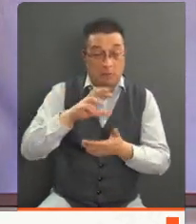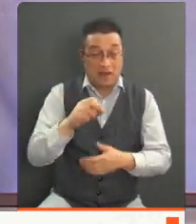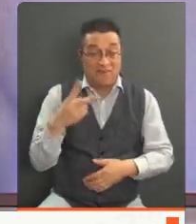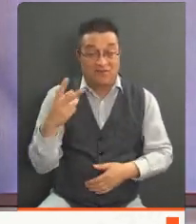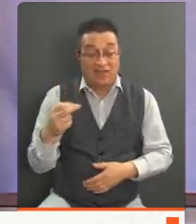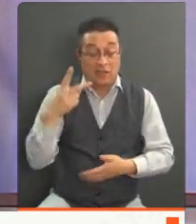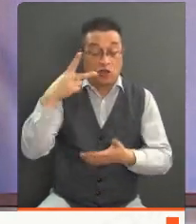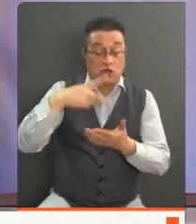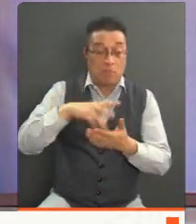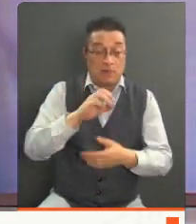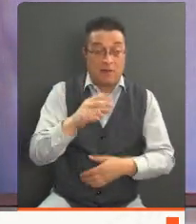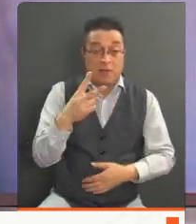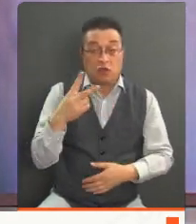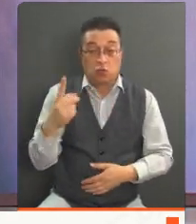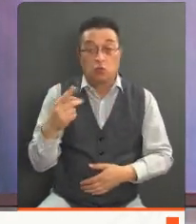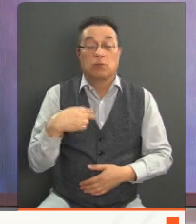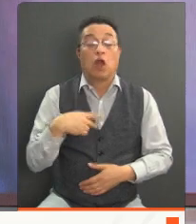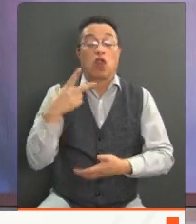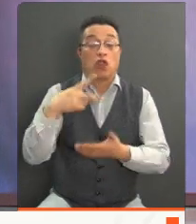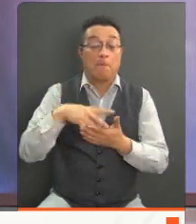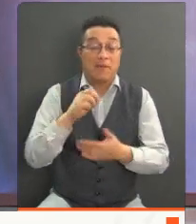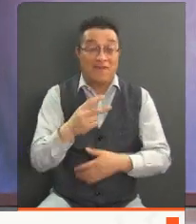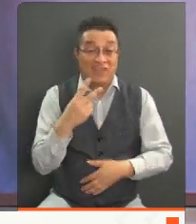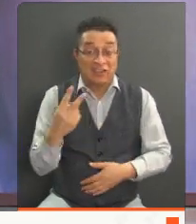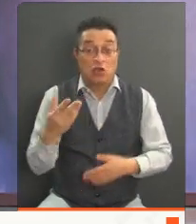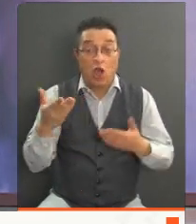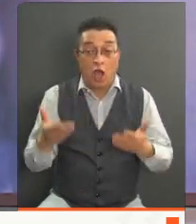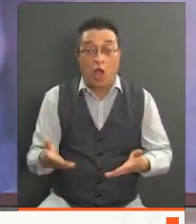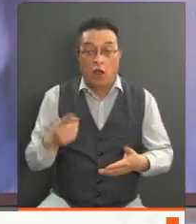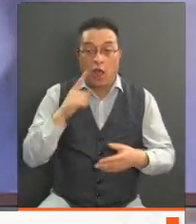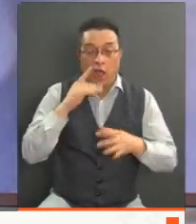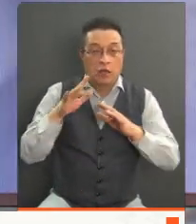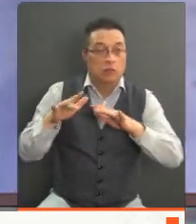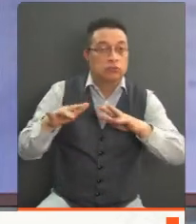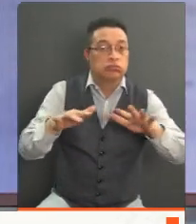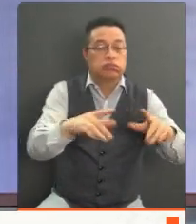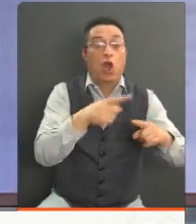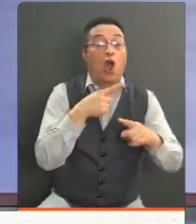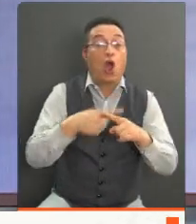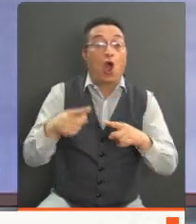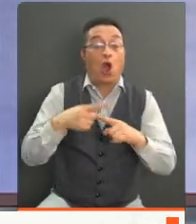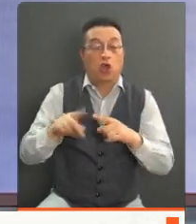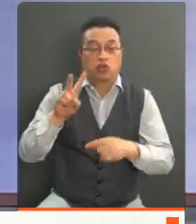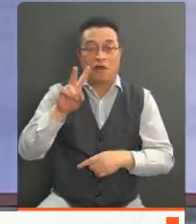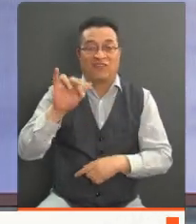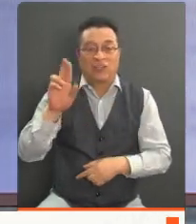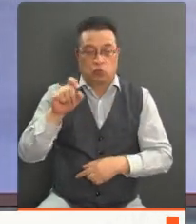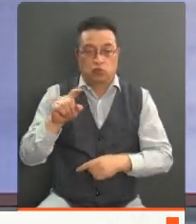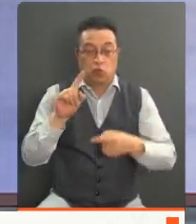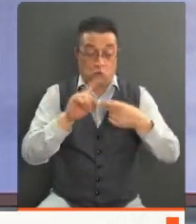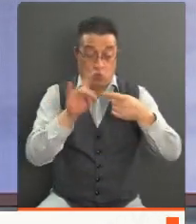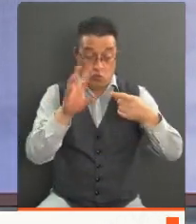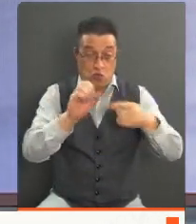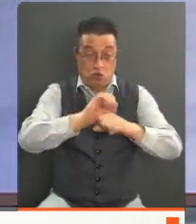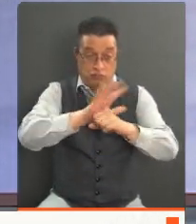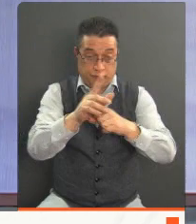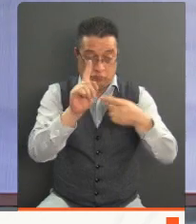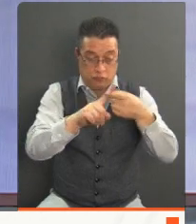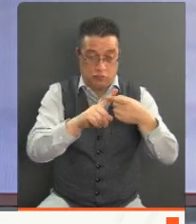2021 en el 2022 tenemos circulando otros virus además del coronavirus que tenemos circulando